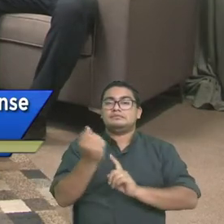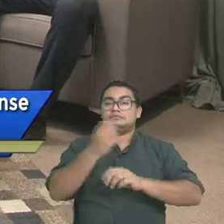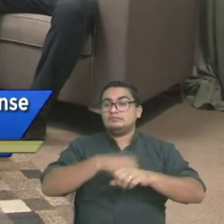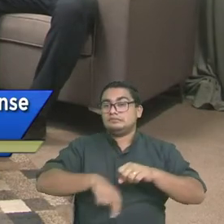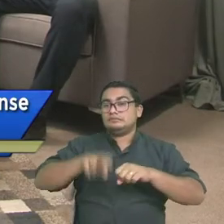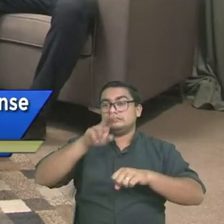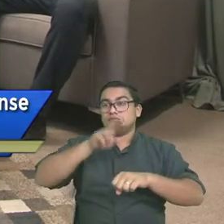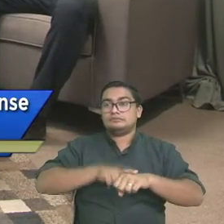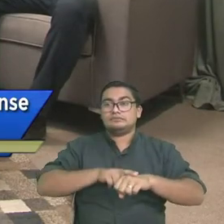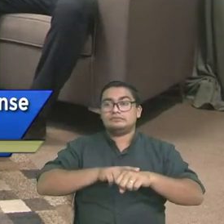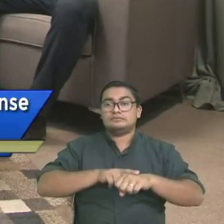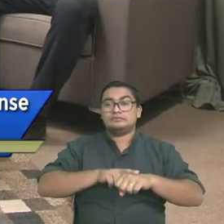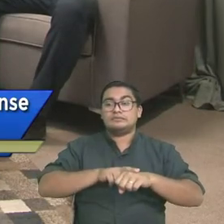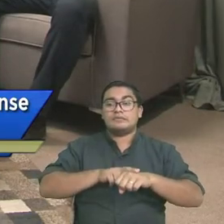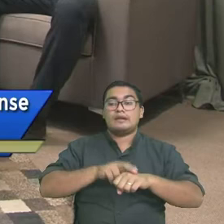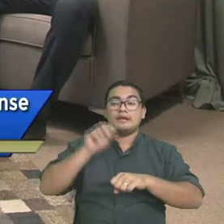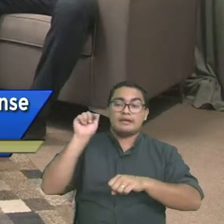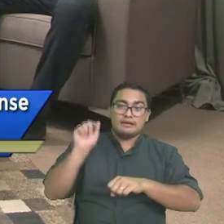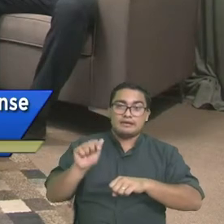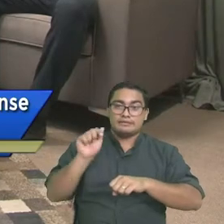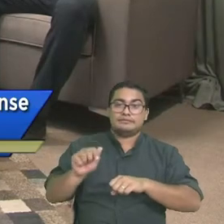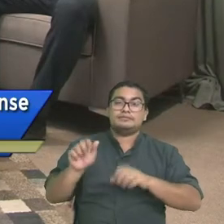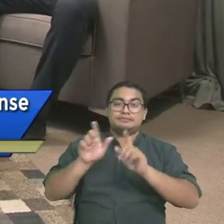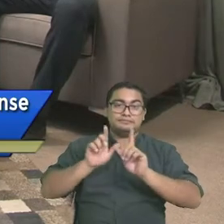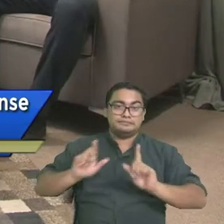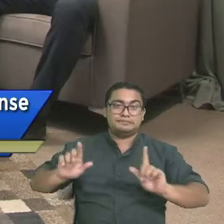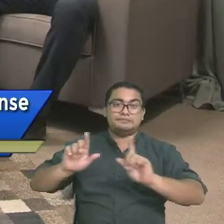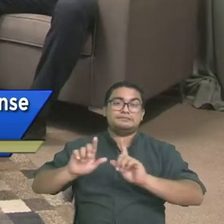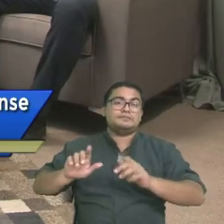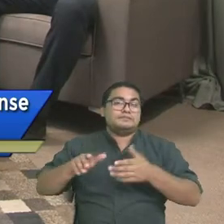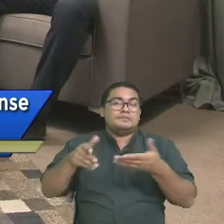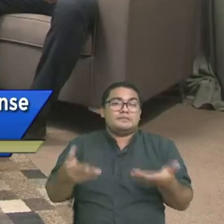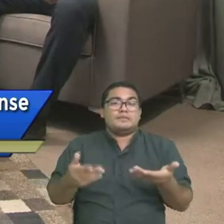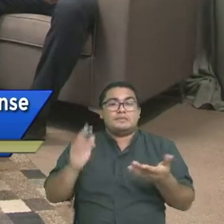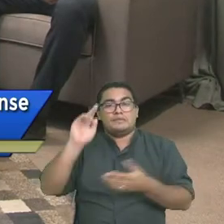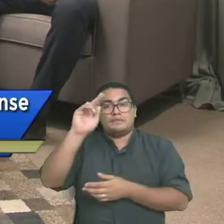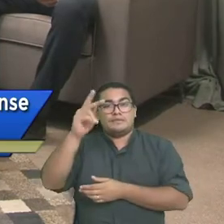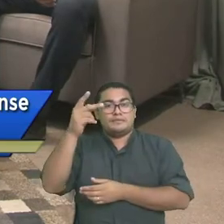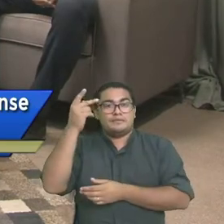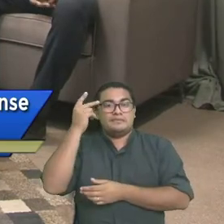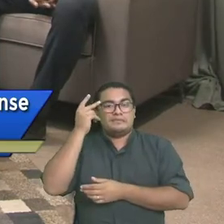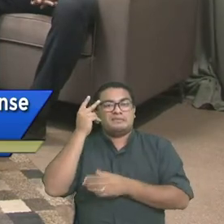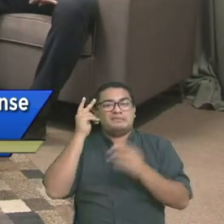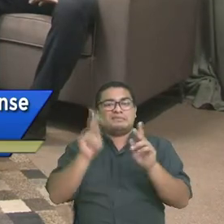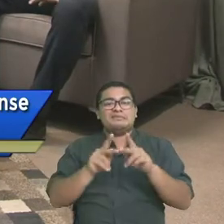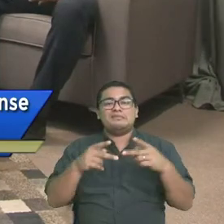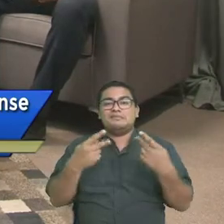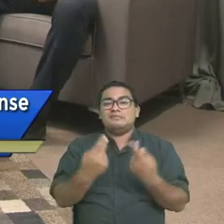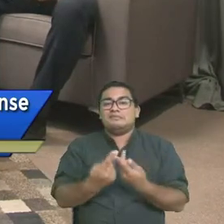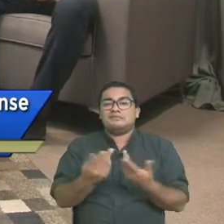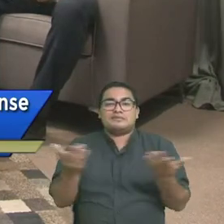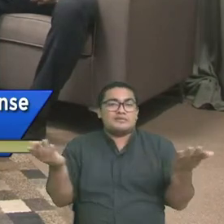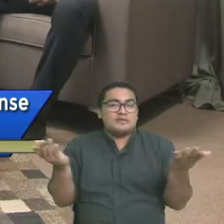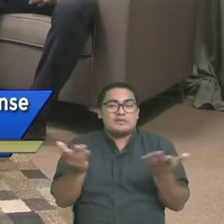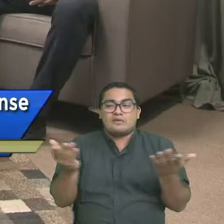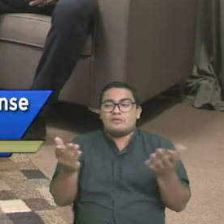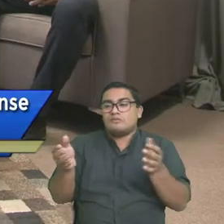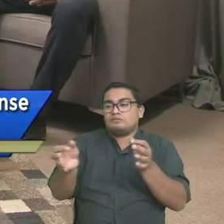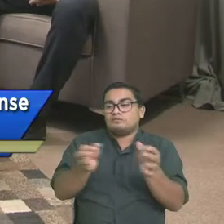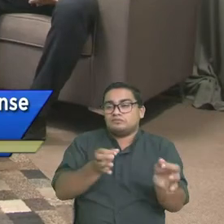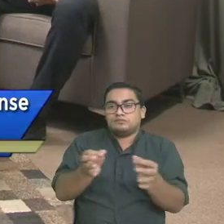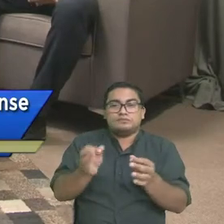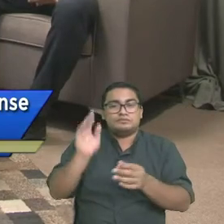polo de sinergia y de articulación de políticas públicas. y cómo se expresa ese eje de sinergia